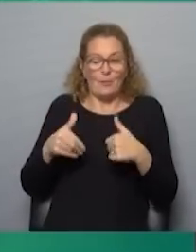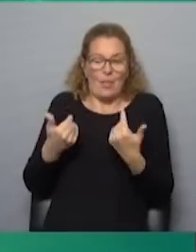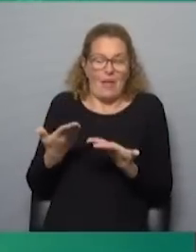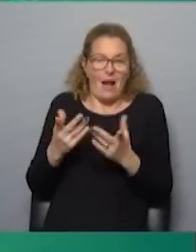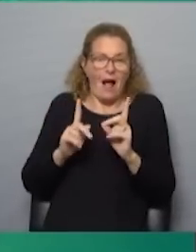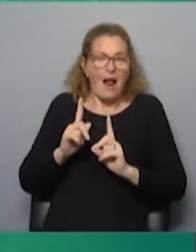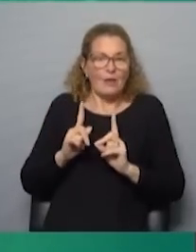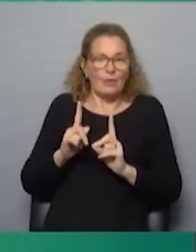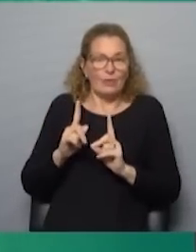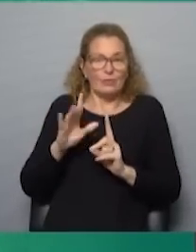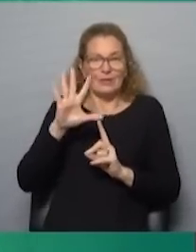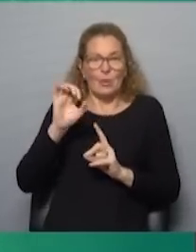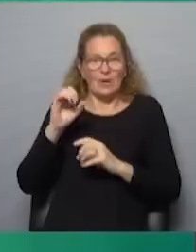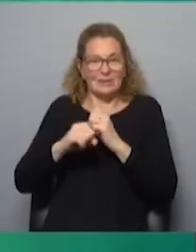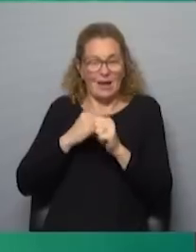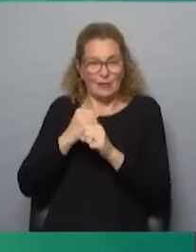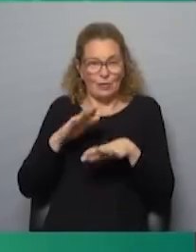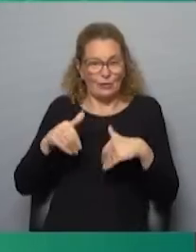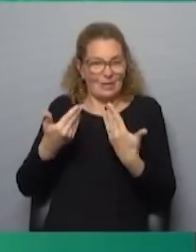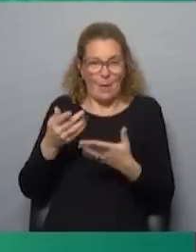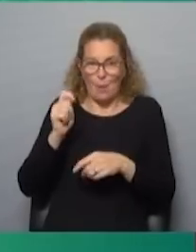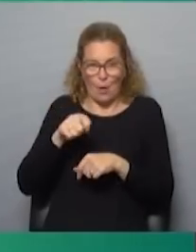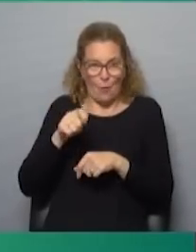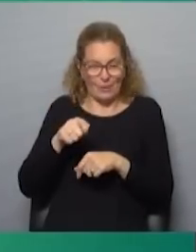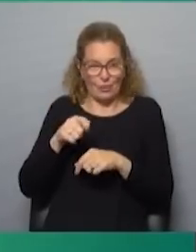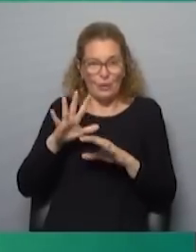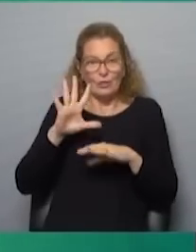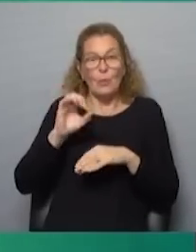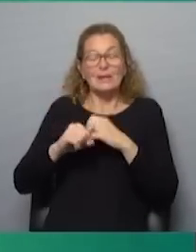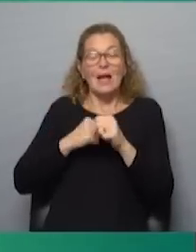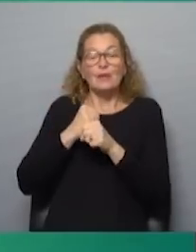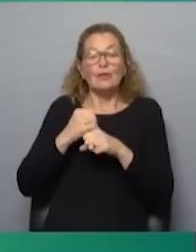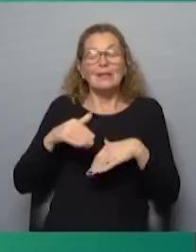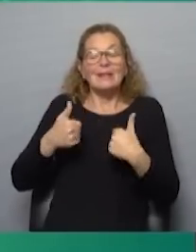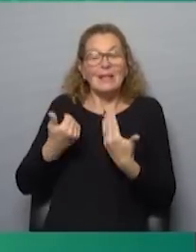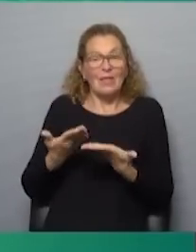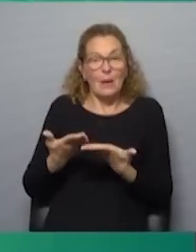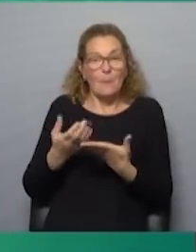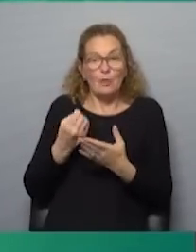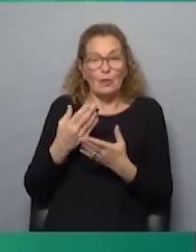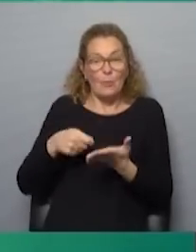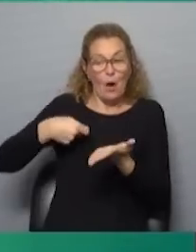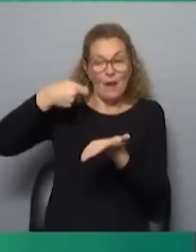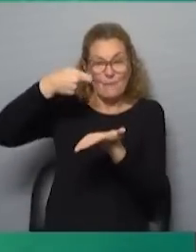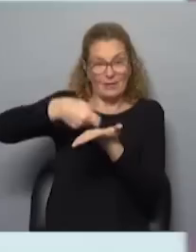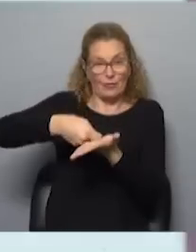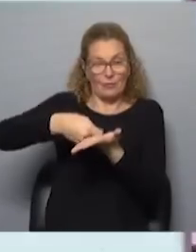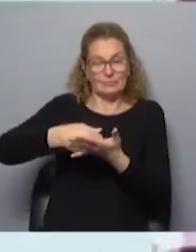los 50 años no se dan por el juicio los 50 años se dan por la inversión